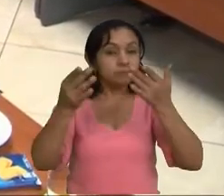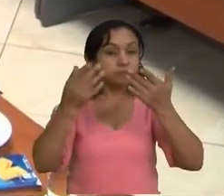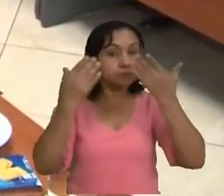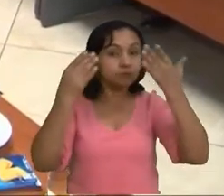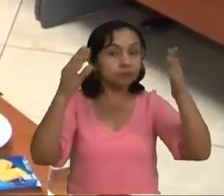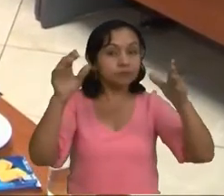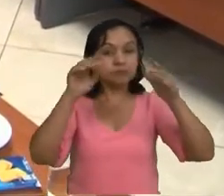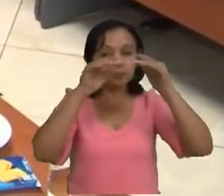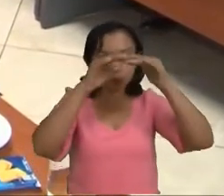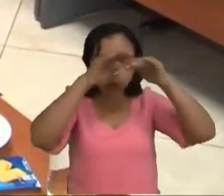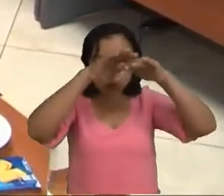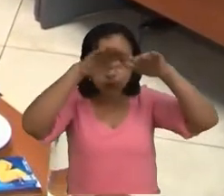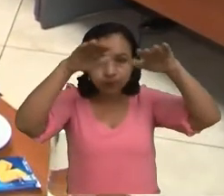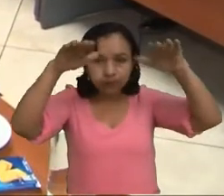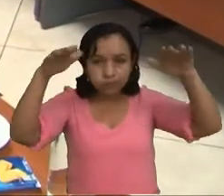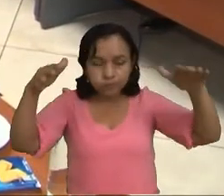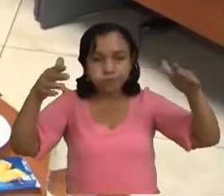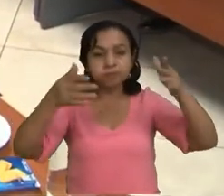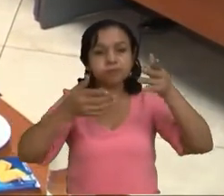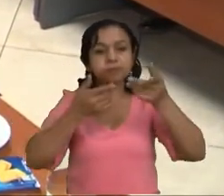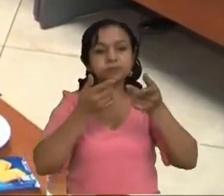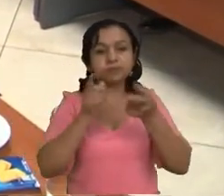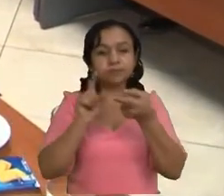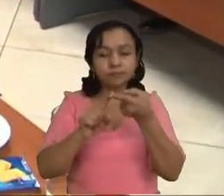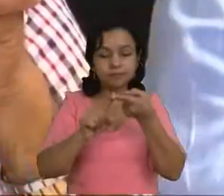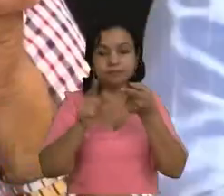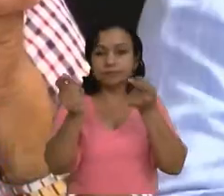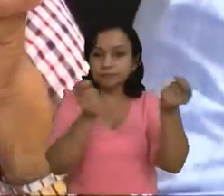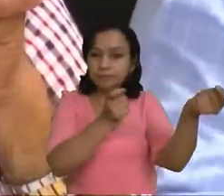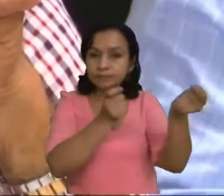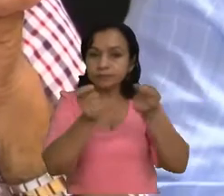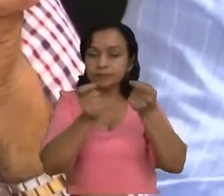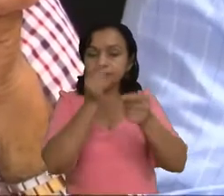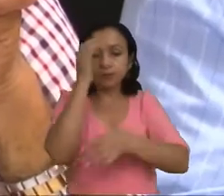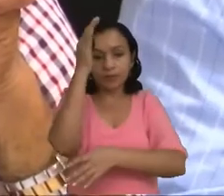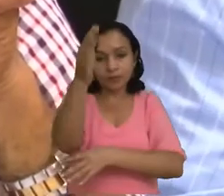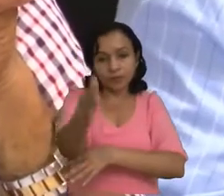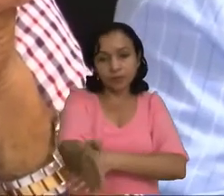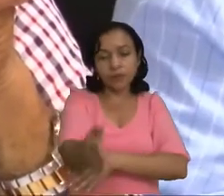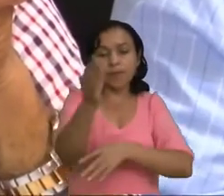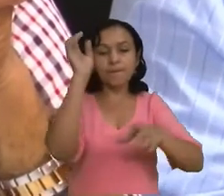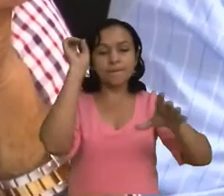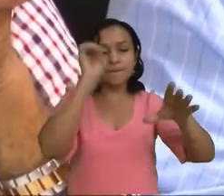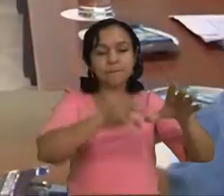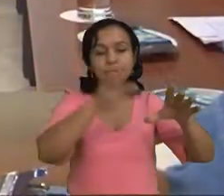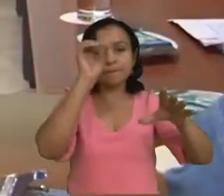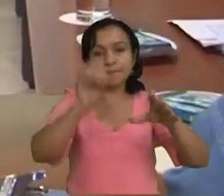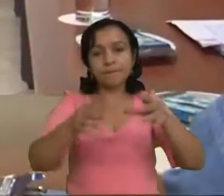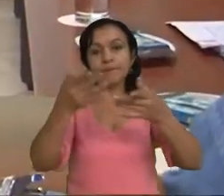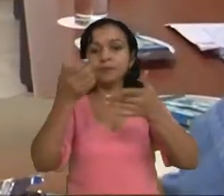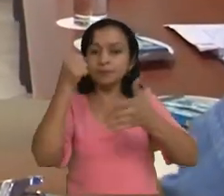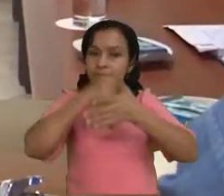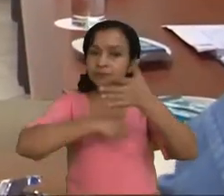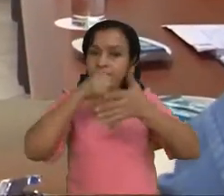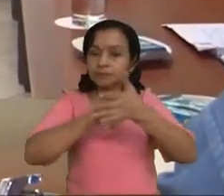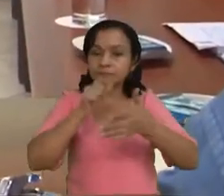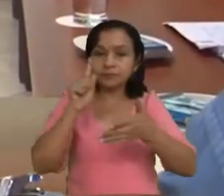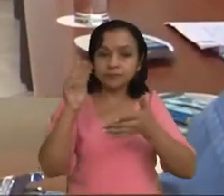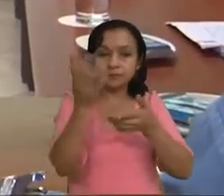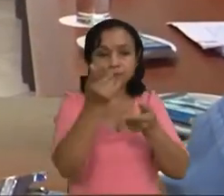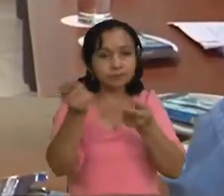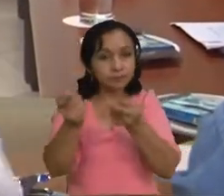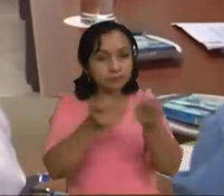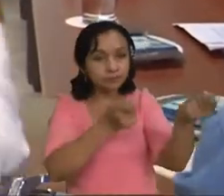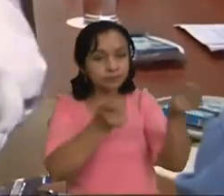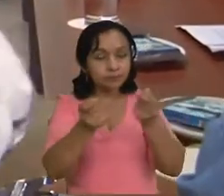de la capa de ozono. También se hará revisión del control interfronterizo de residuos sólidos y se fortalecerá toda la regulación en